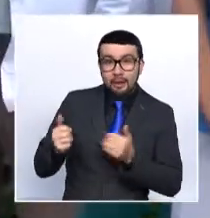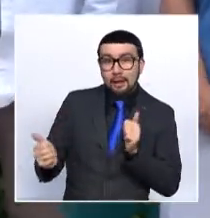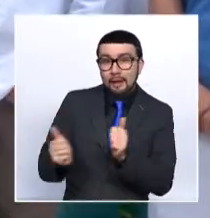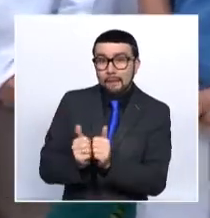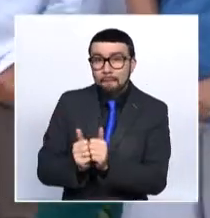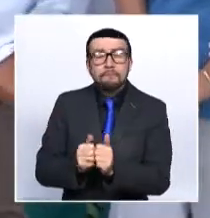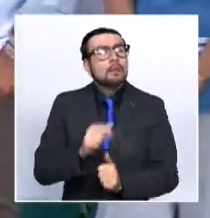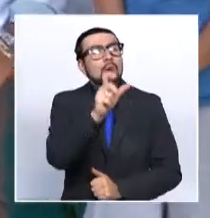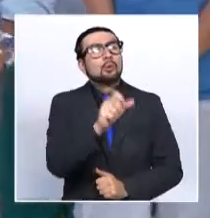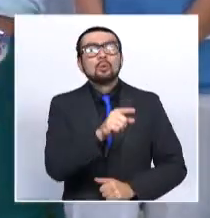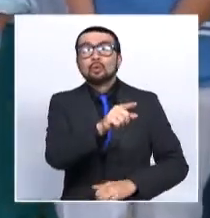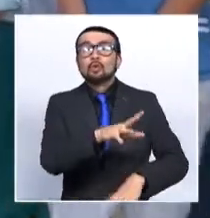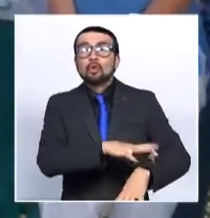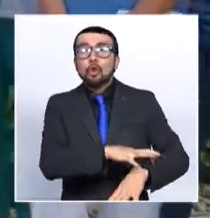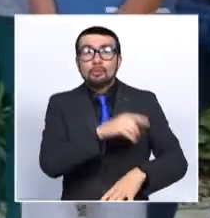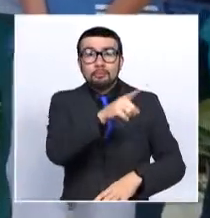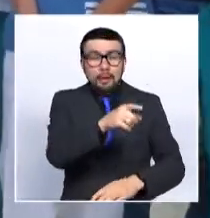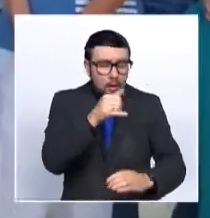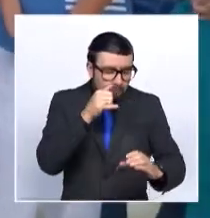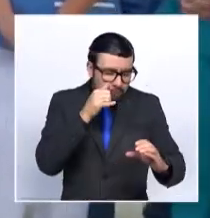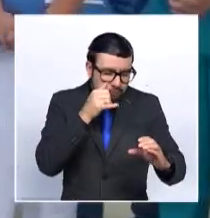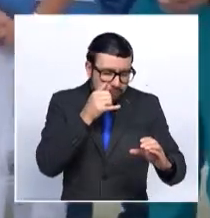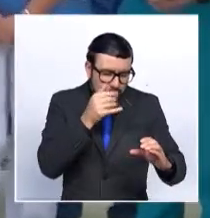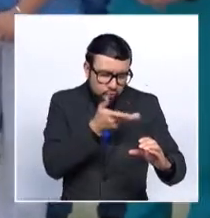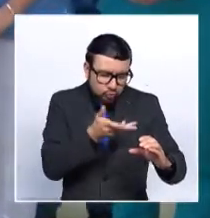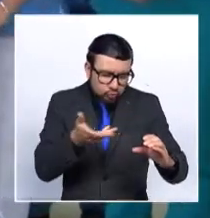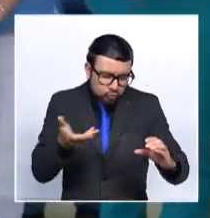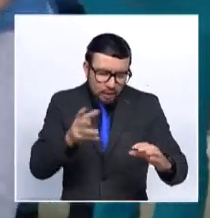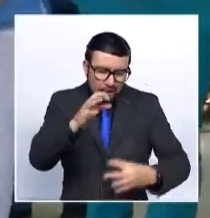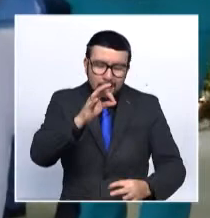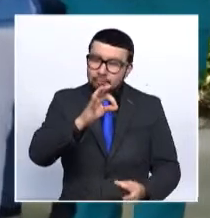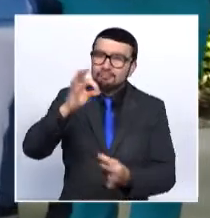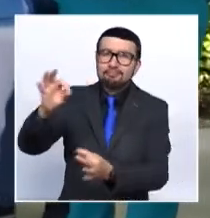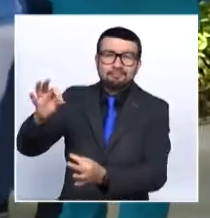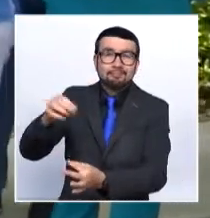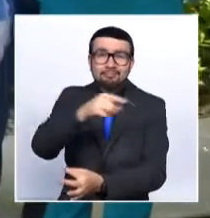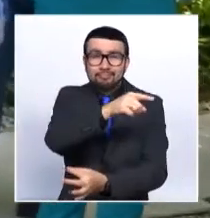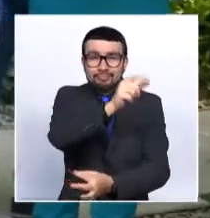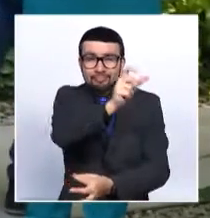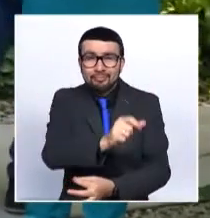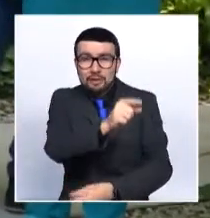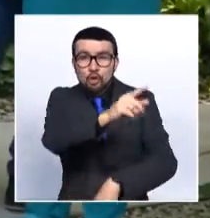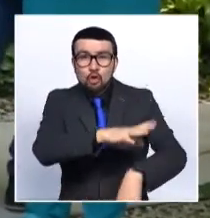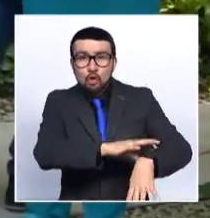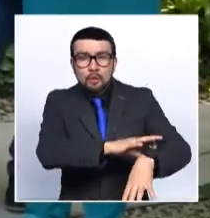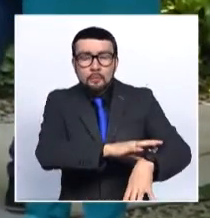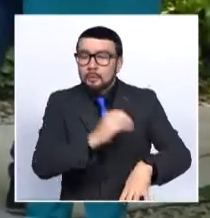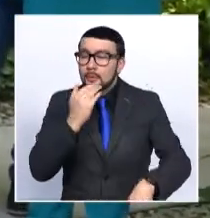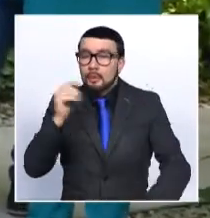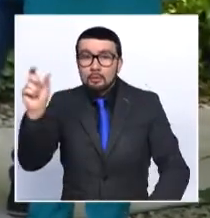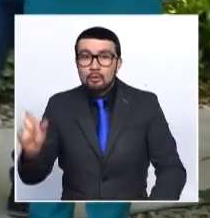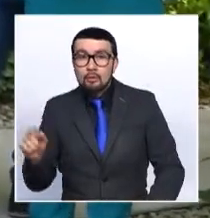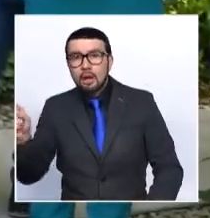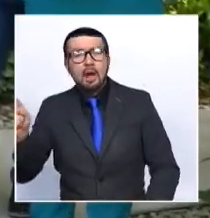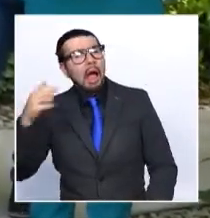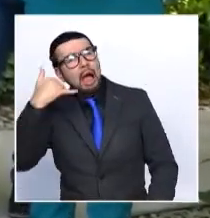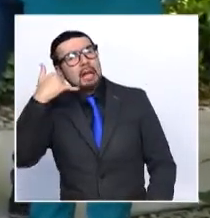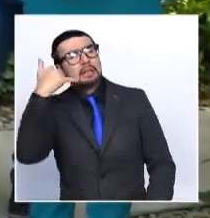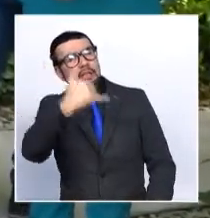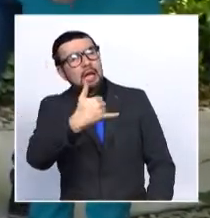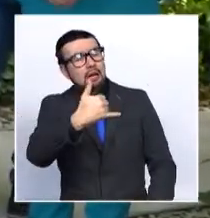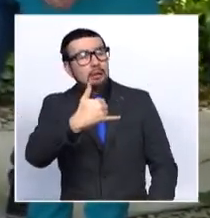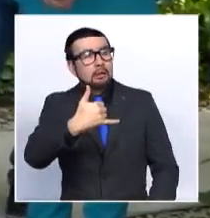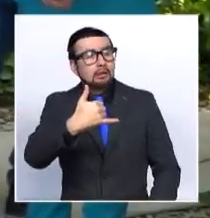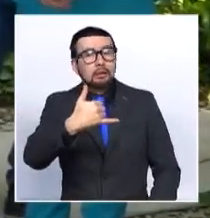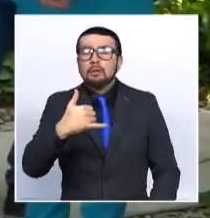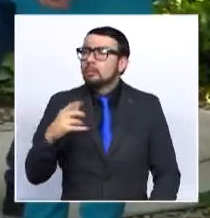Laboratorio Clínico en Dos Quebradas, en nuestro Parque de la Salud. Y cuando el paciente llama a pedir la cita, tratamos